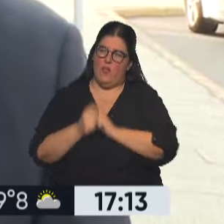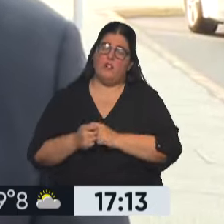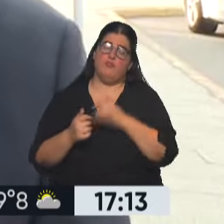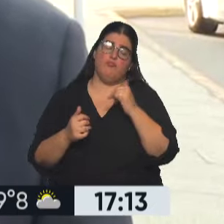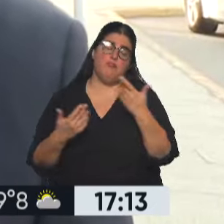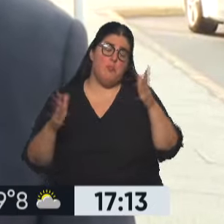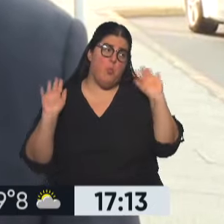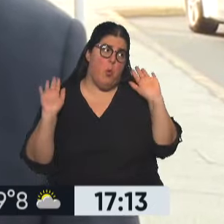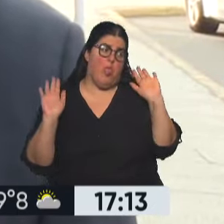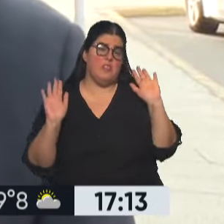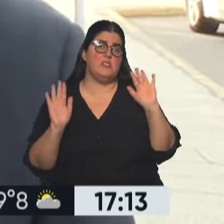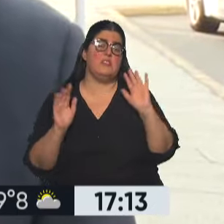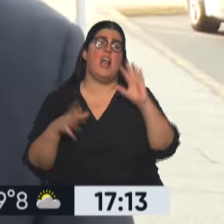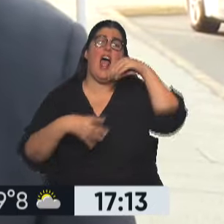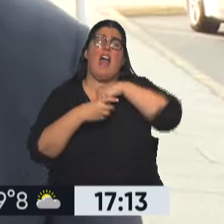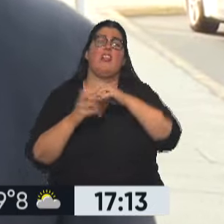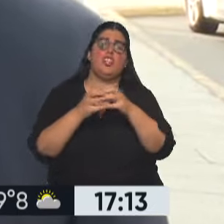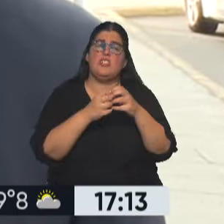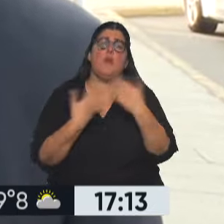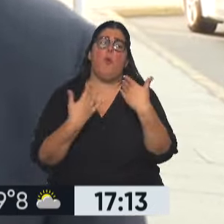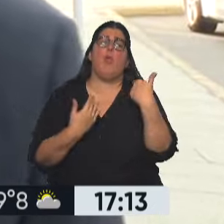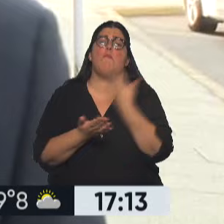posibilidades. En la sesión se pueden introducir